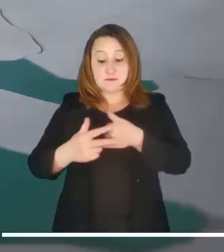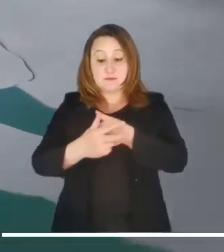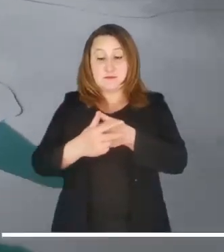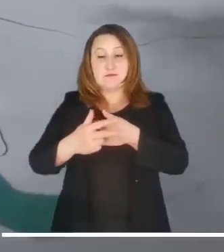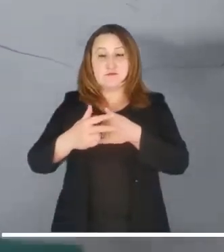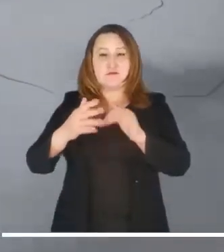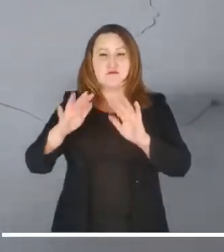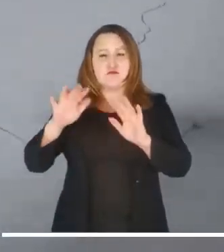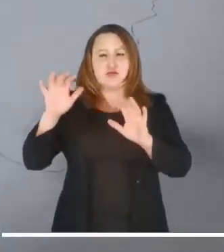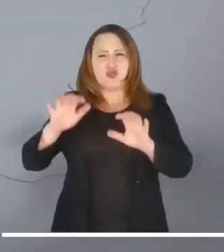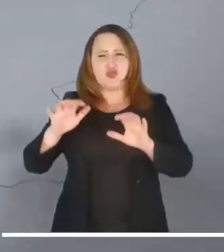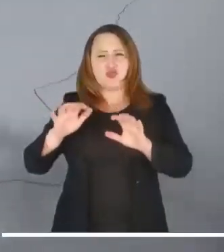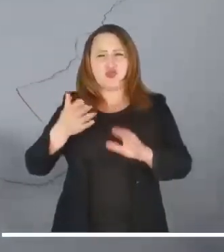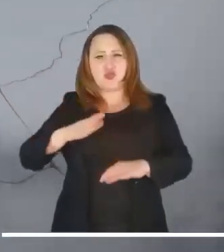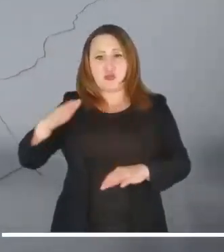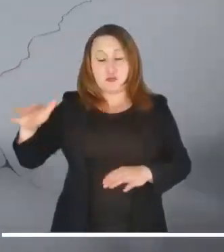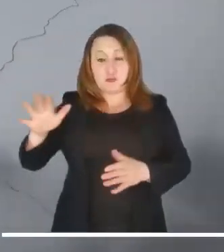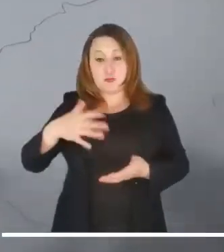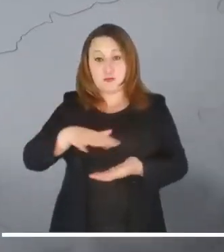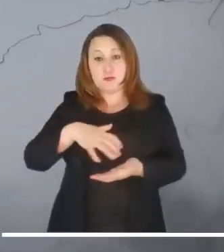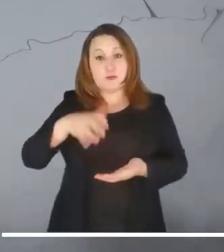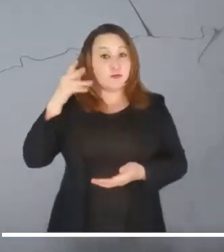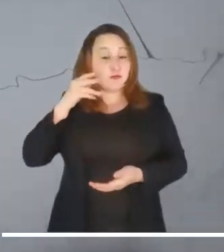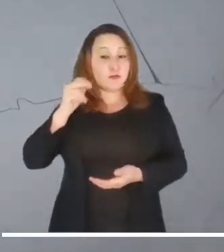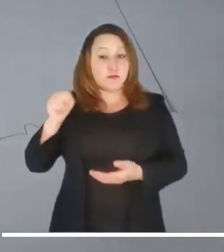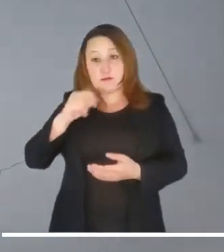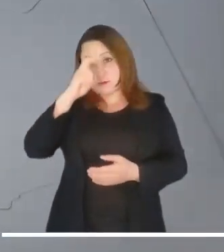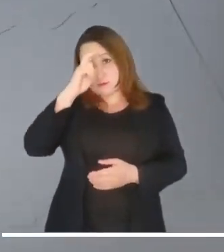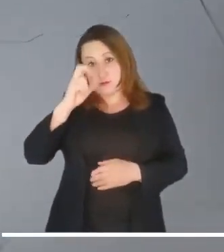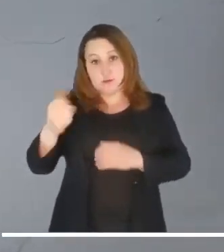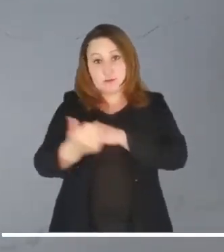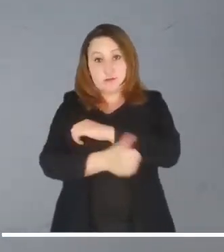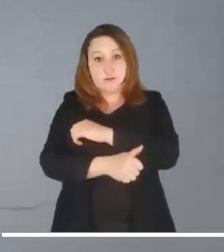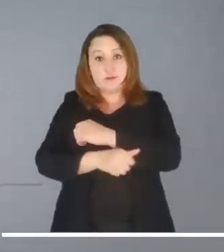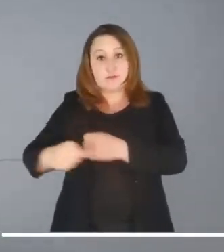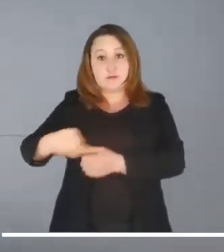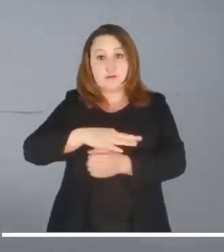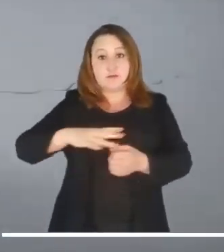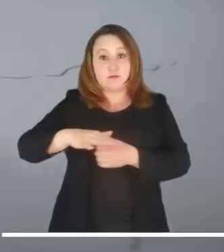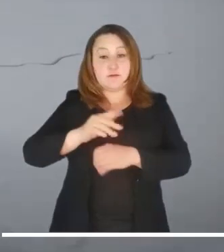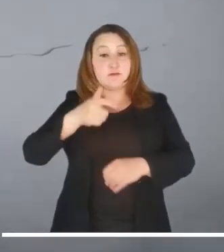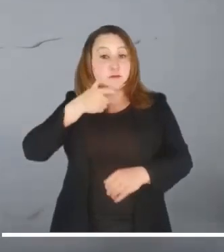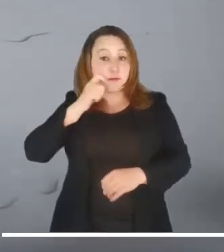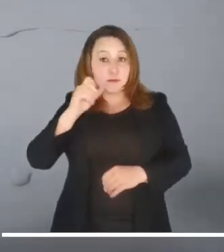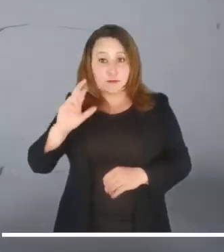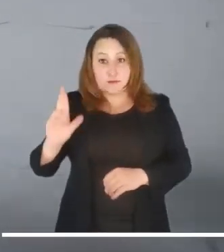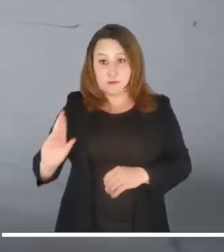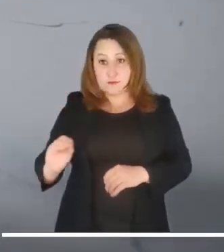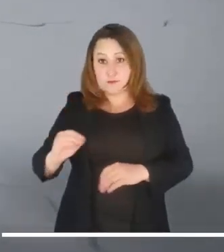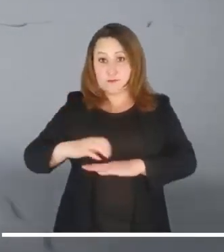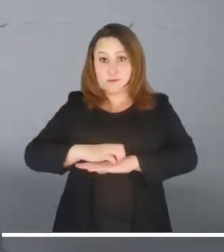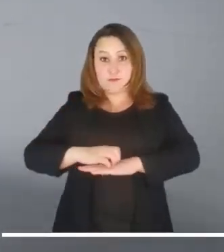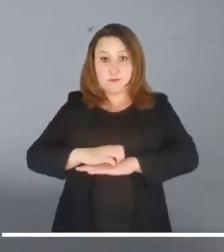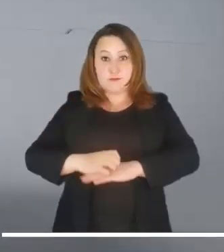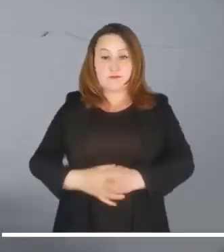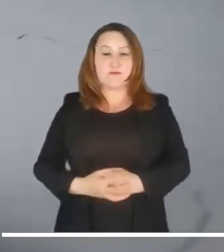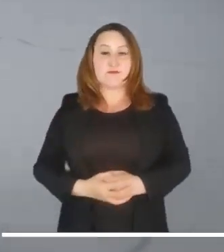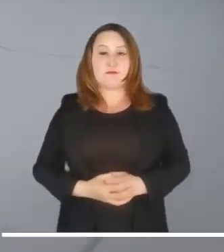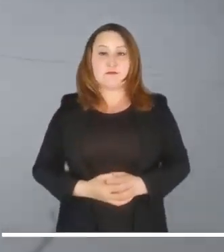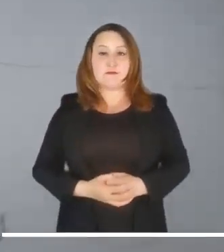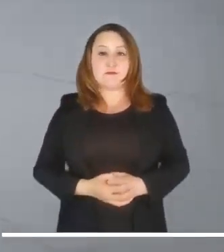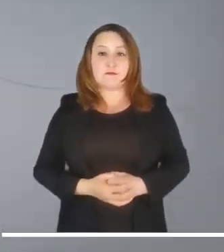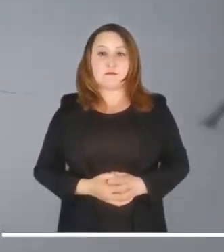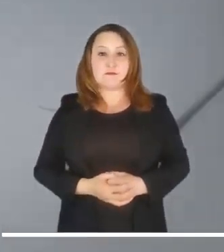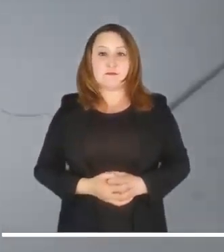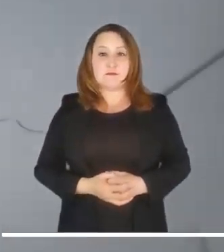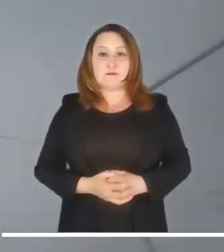menores. Las aguas andinas podrían caer sobre Antioquia, los Santanderes, norte de Boyacá y Cundinamarca, Caldas, Risaralda